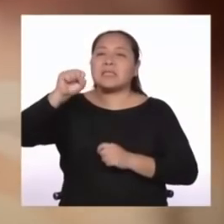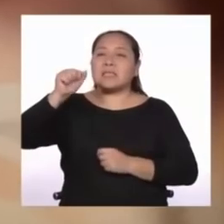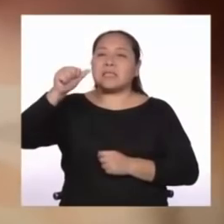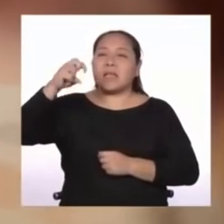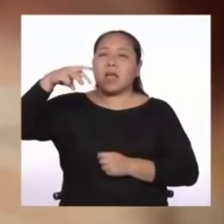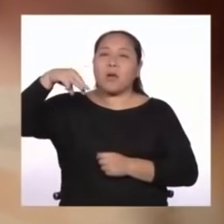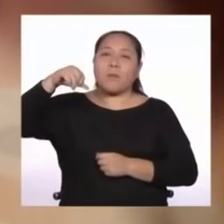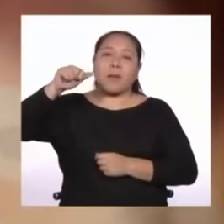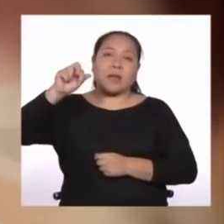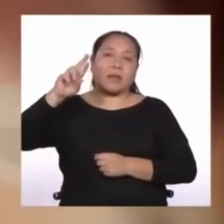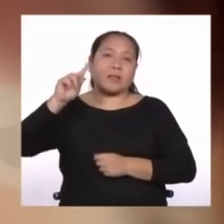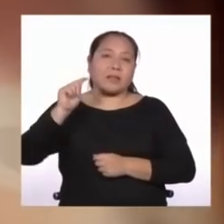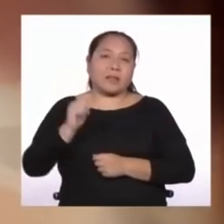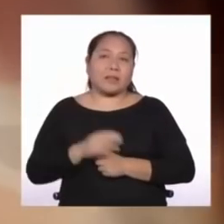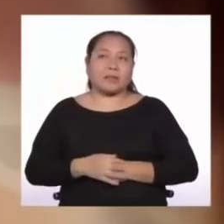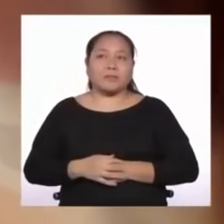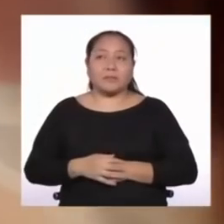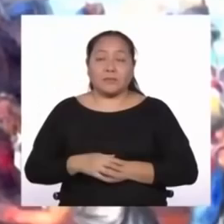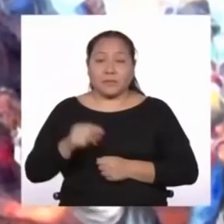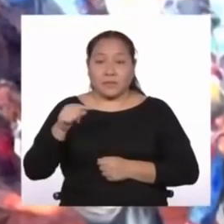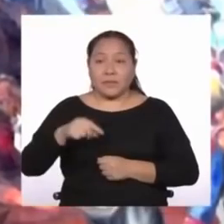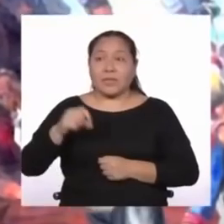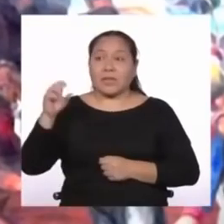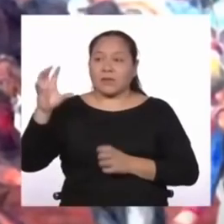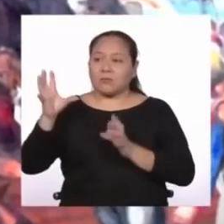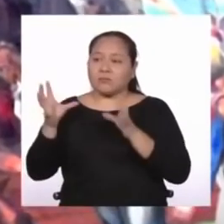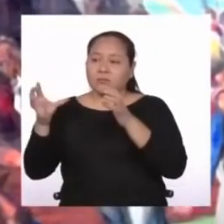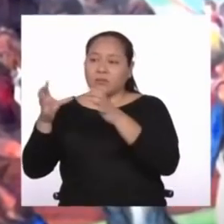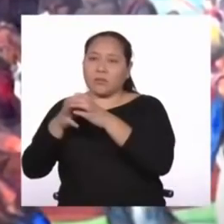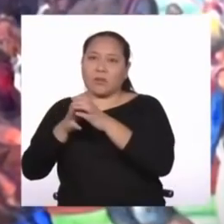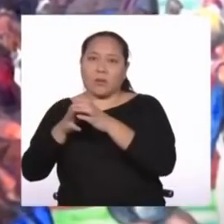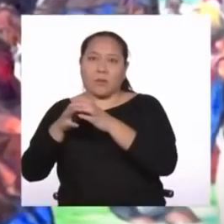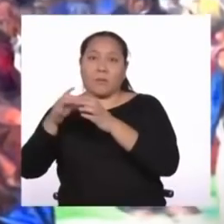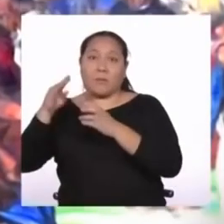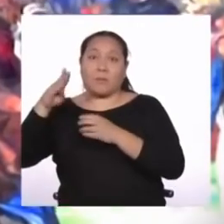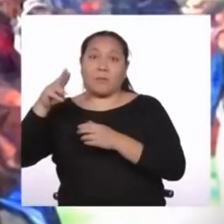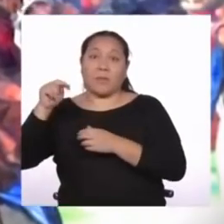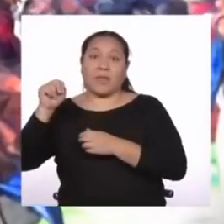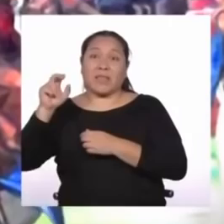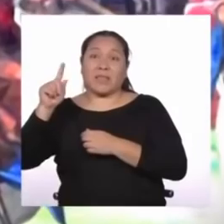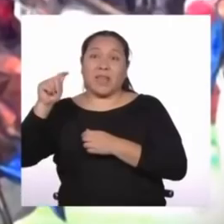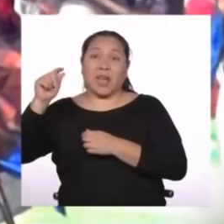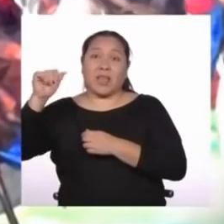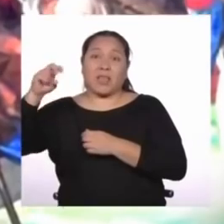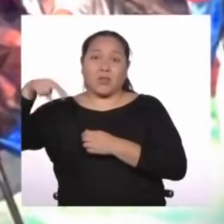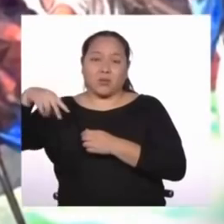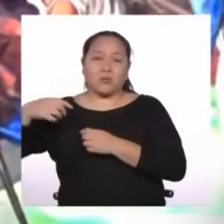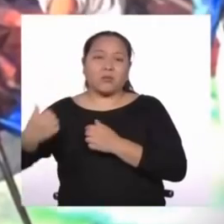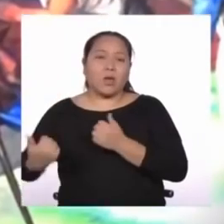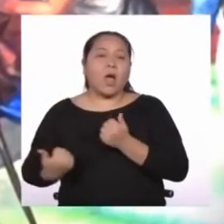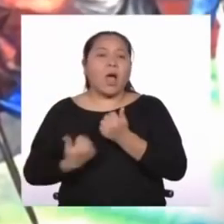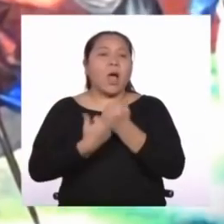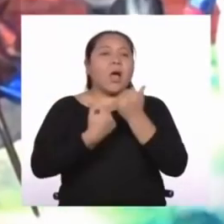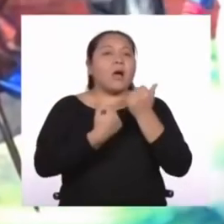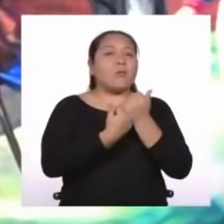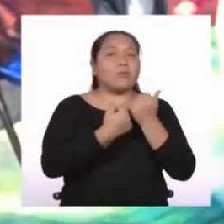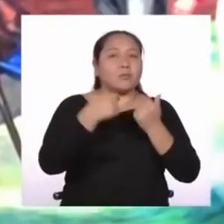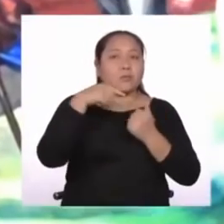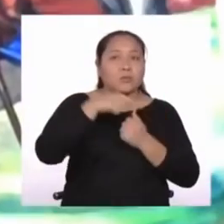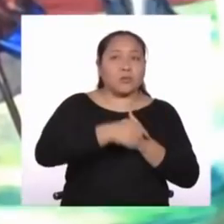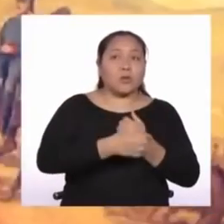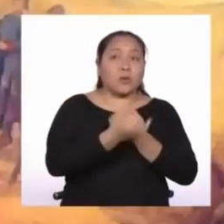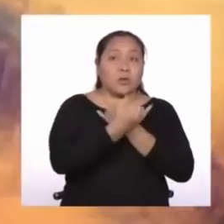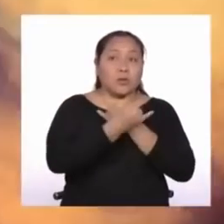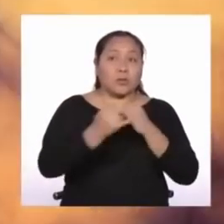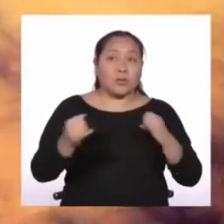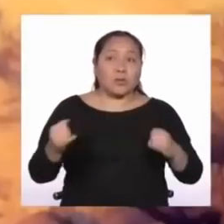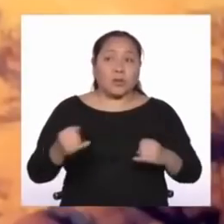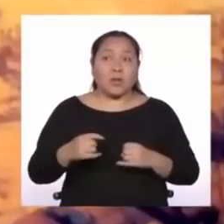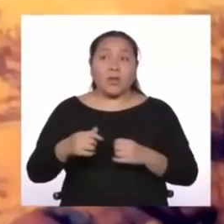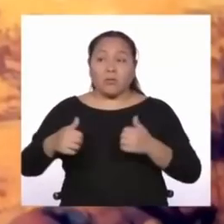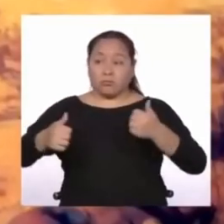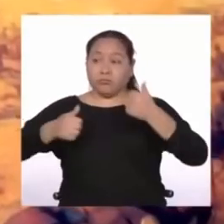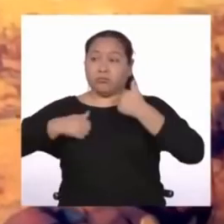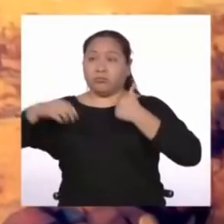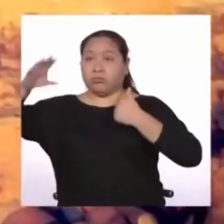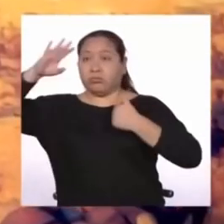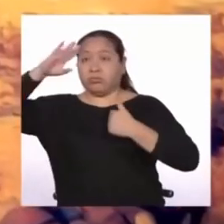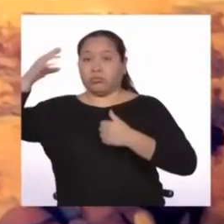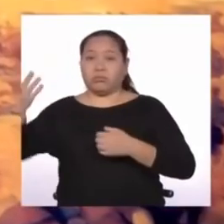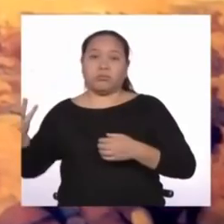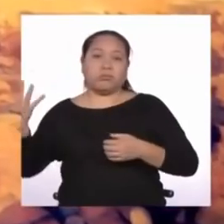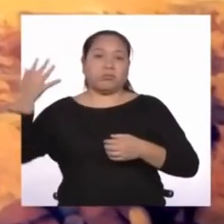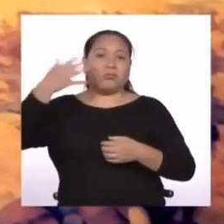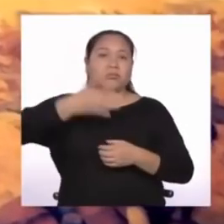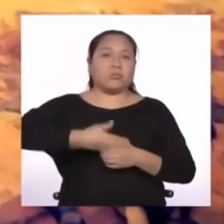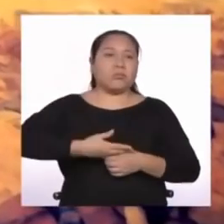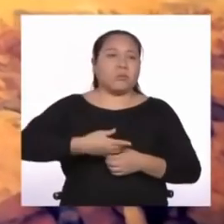Si bien el Estado británico simpatizó con la independencia americana, los soldados que vinieron a luchar a estas tierras lo hicieron